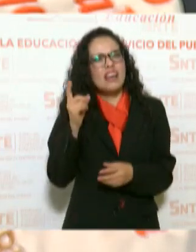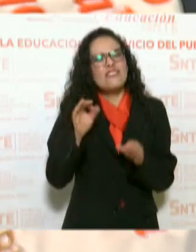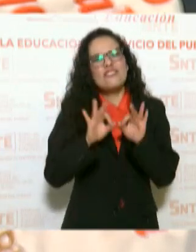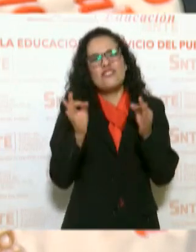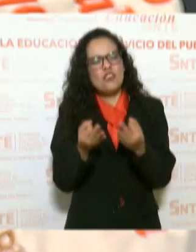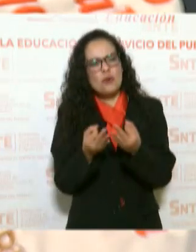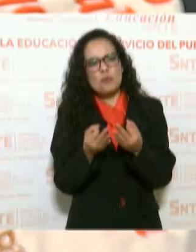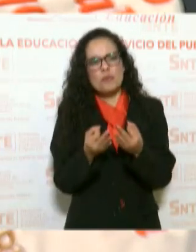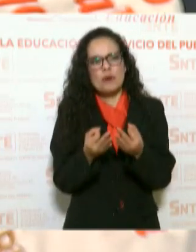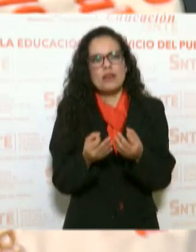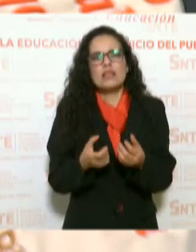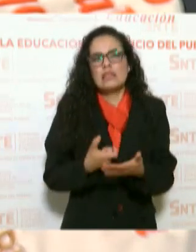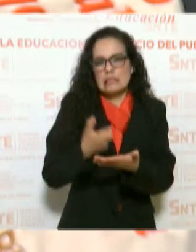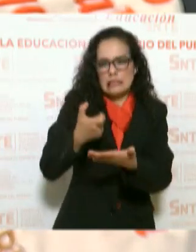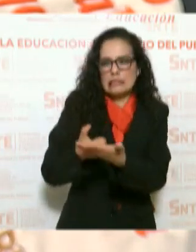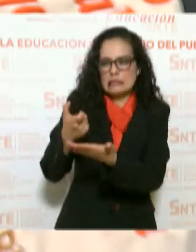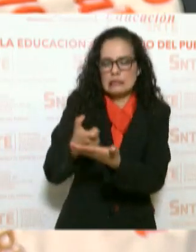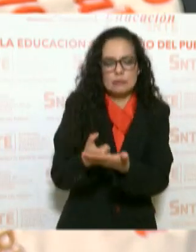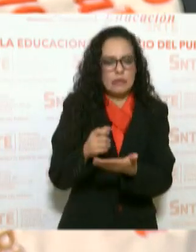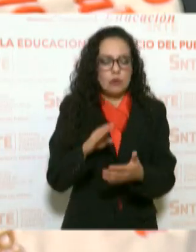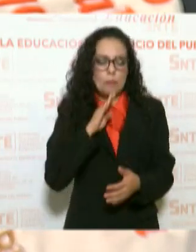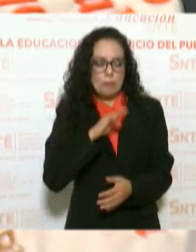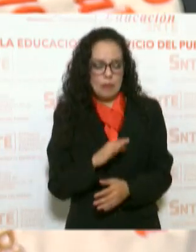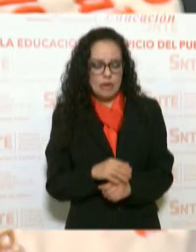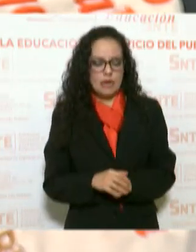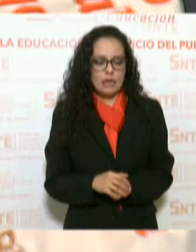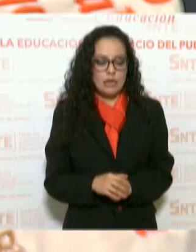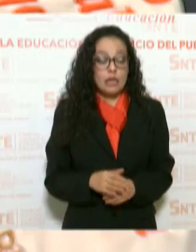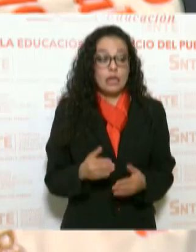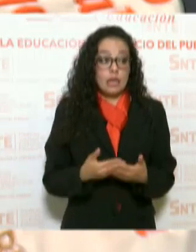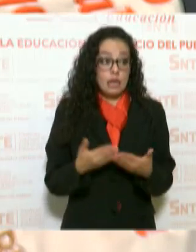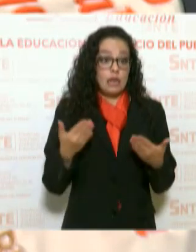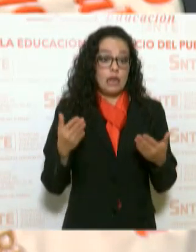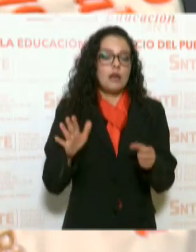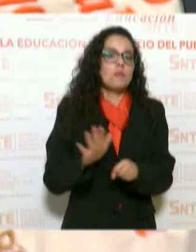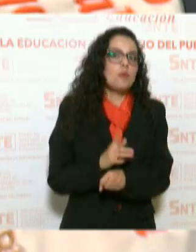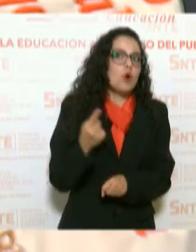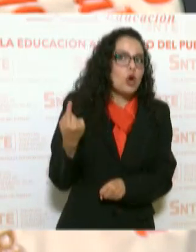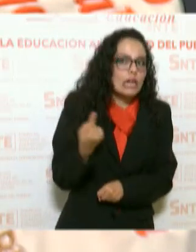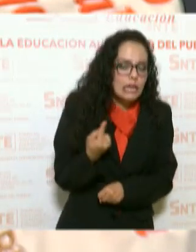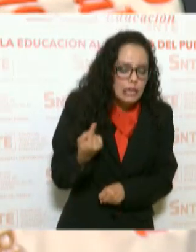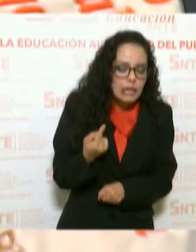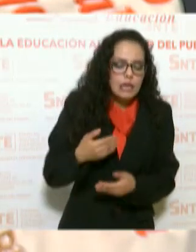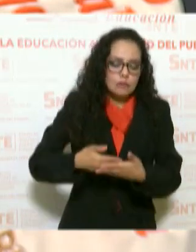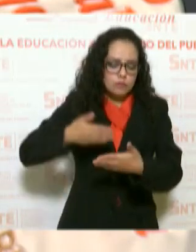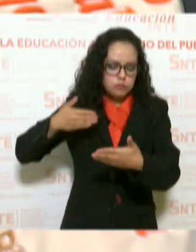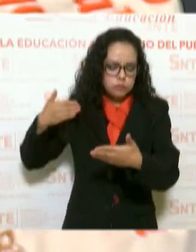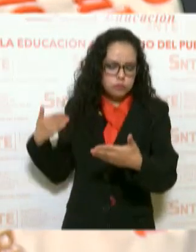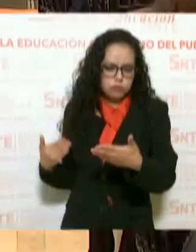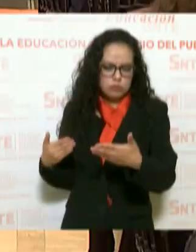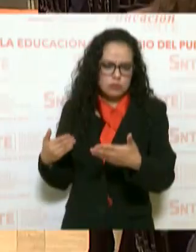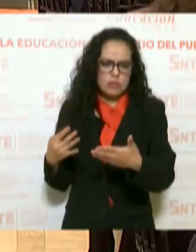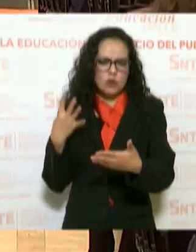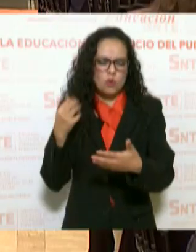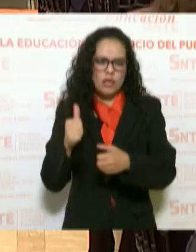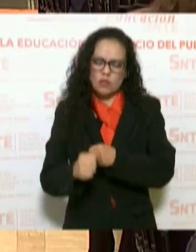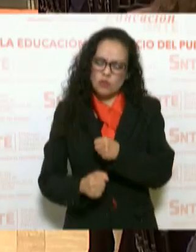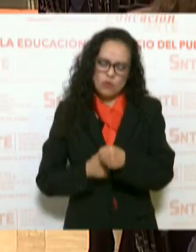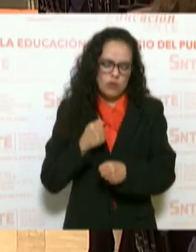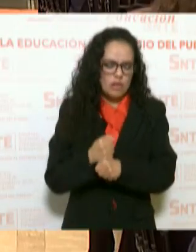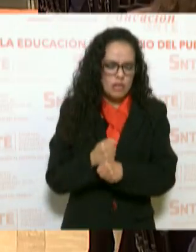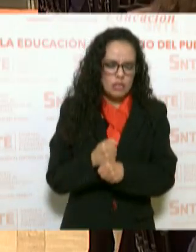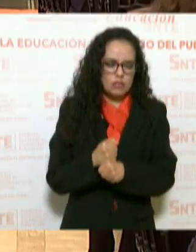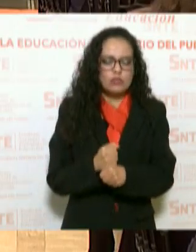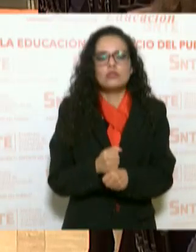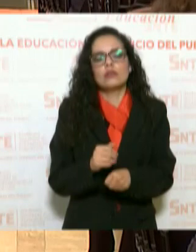La razón por la cual nuestra reunión se retrasó estos 4 años en la pandemia de COVID. Y